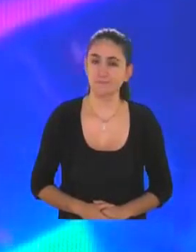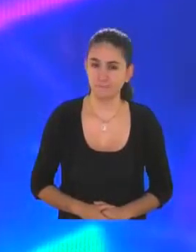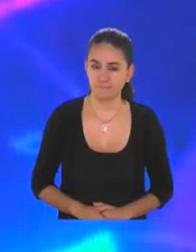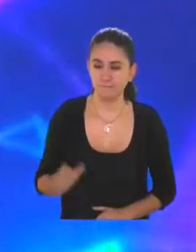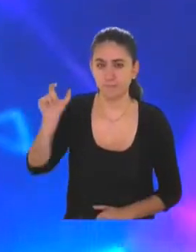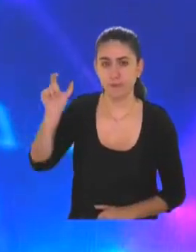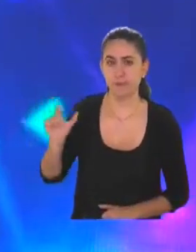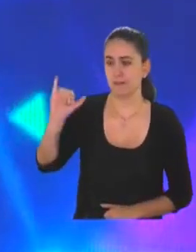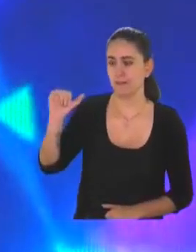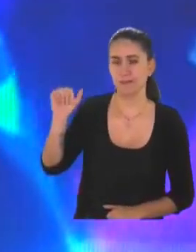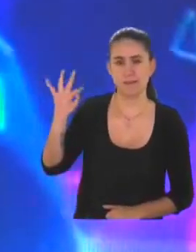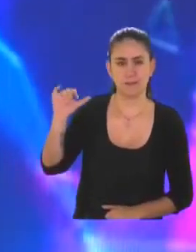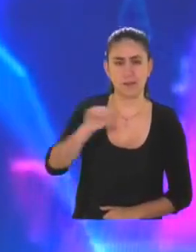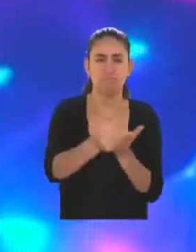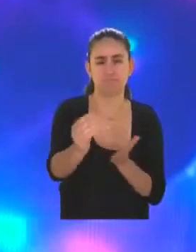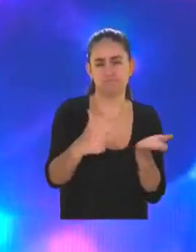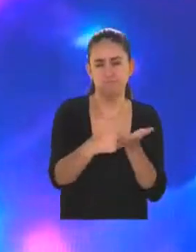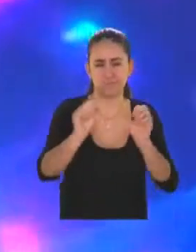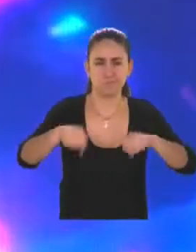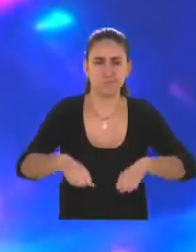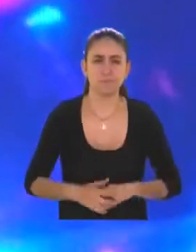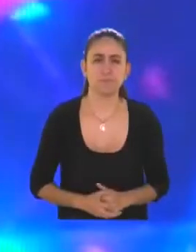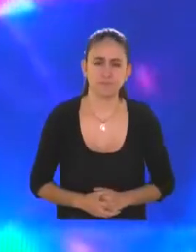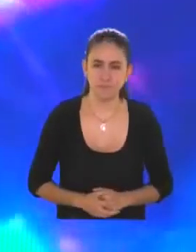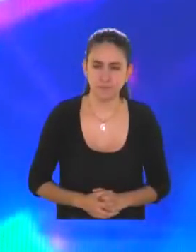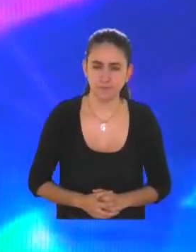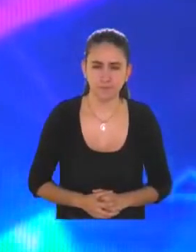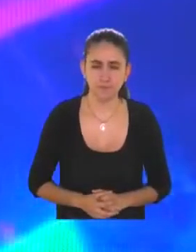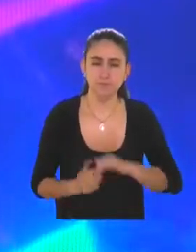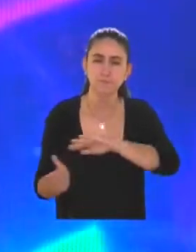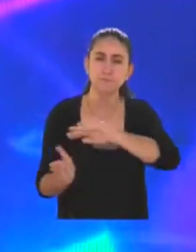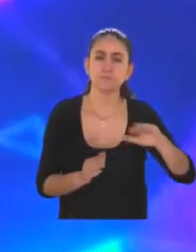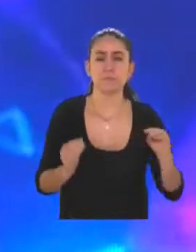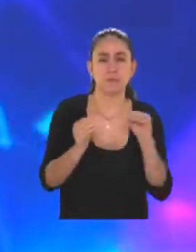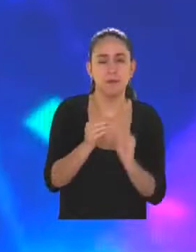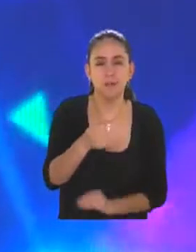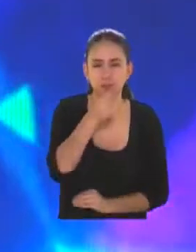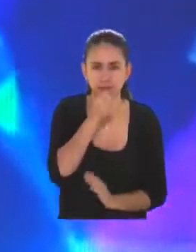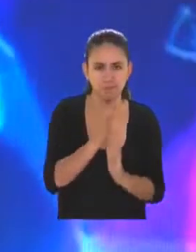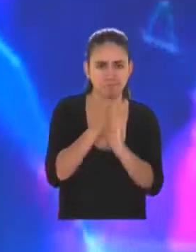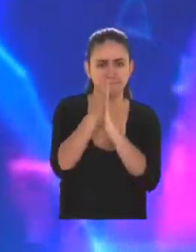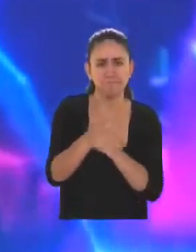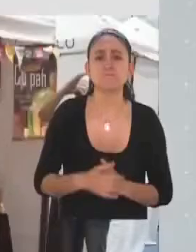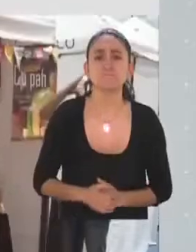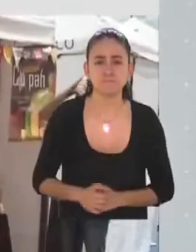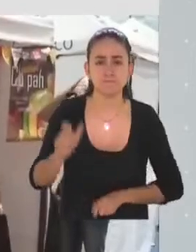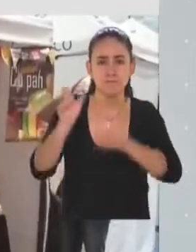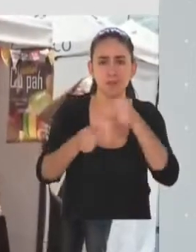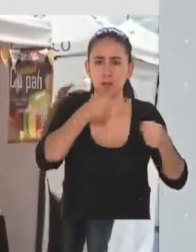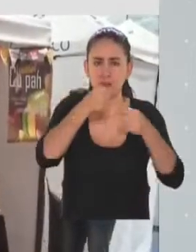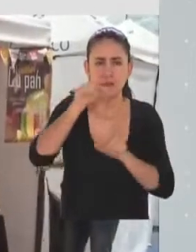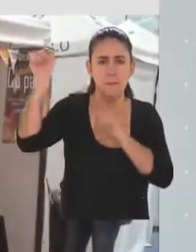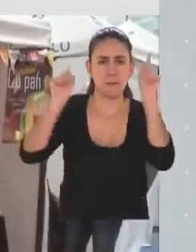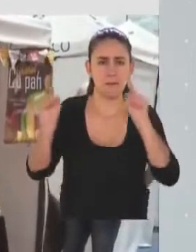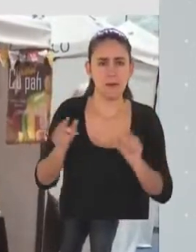Sebastián Yatra llega a Bogotá con su Dharma Tour. Y avanzamos con más noticias, ya ustedes lo van a ver, nuestros periodistas están listos